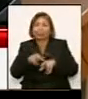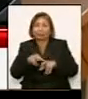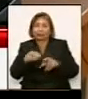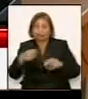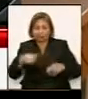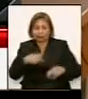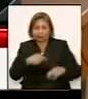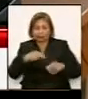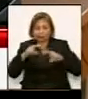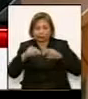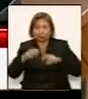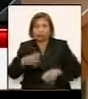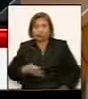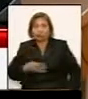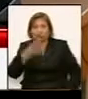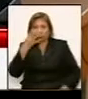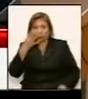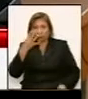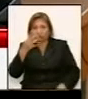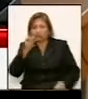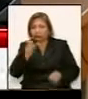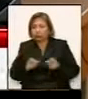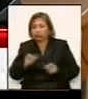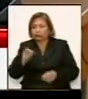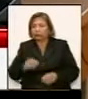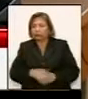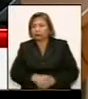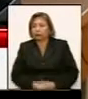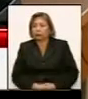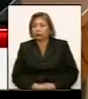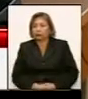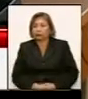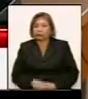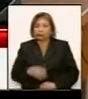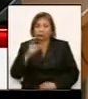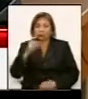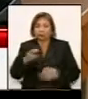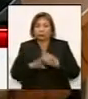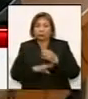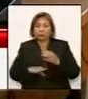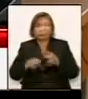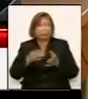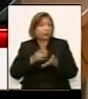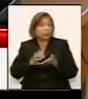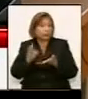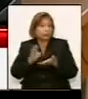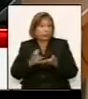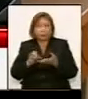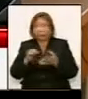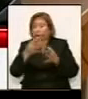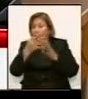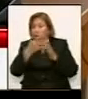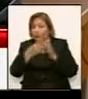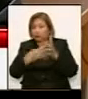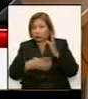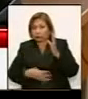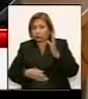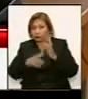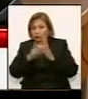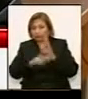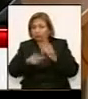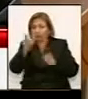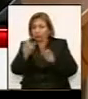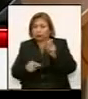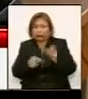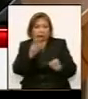encontrado en realidad cuatro actores pues vamos a poner un icono primero en la plataforma es intermediarias al estado la ciudadanía y